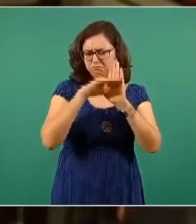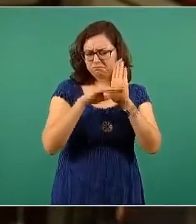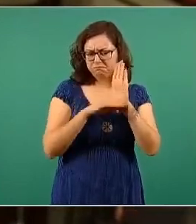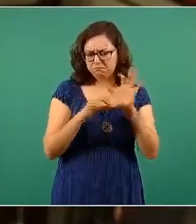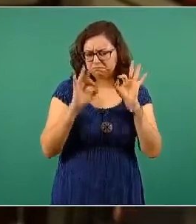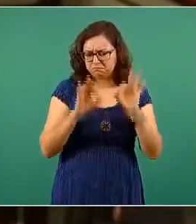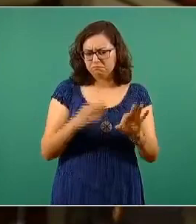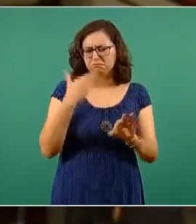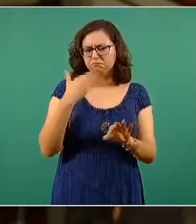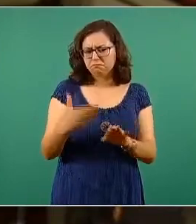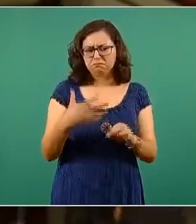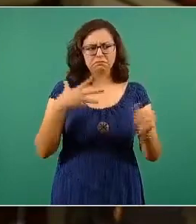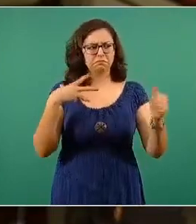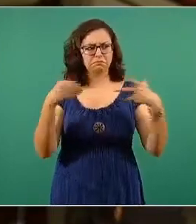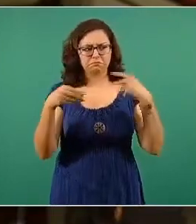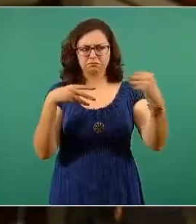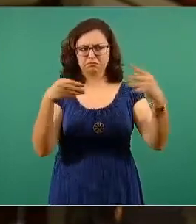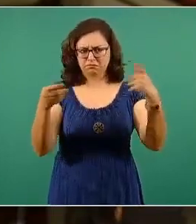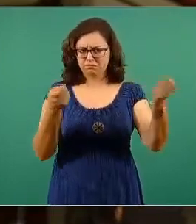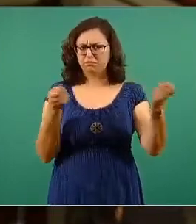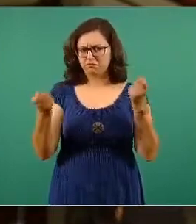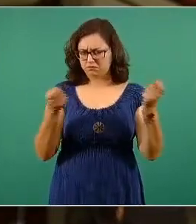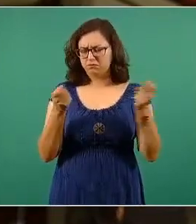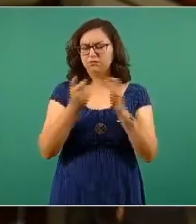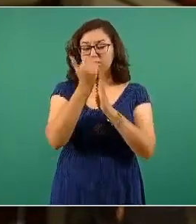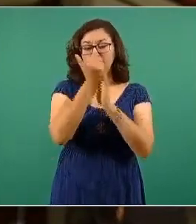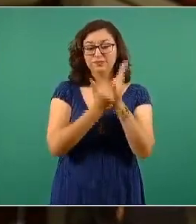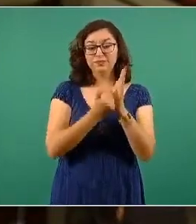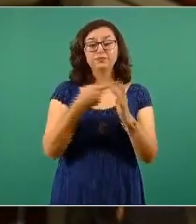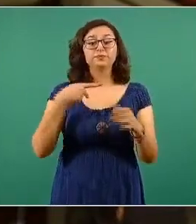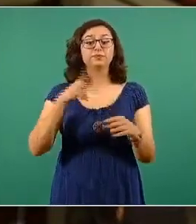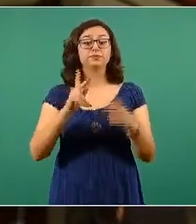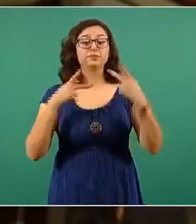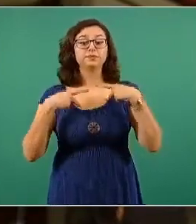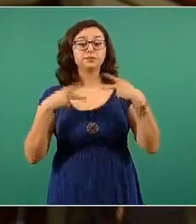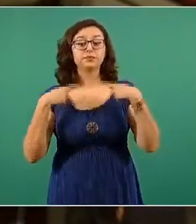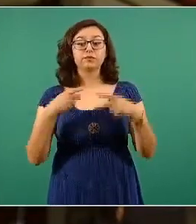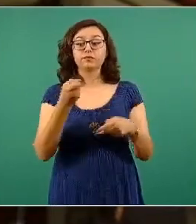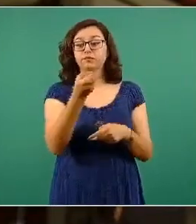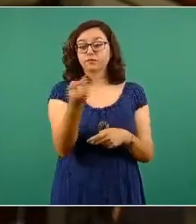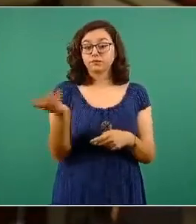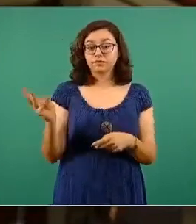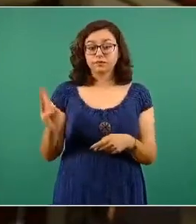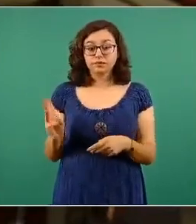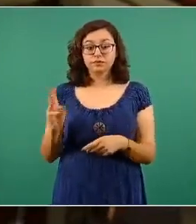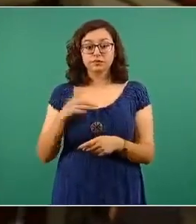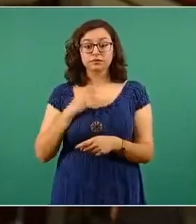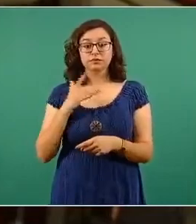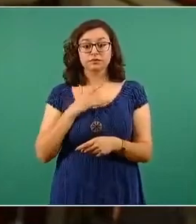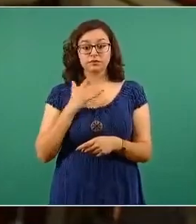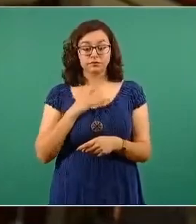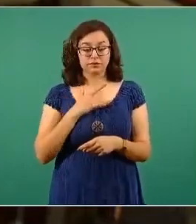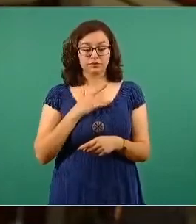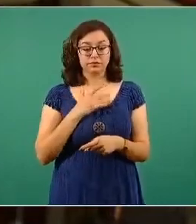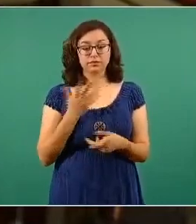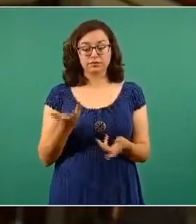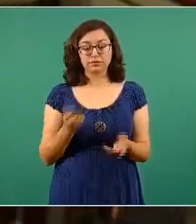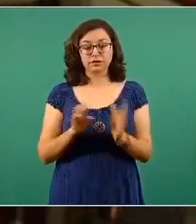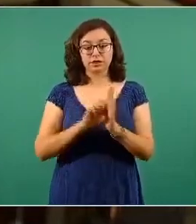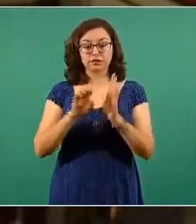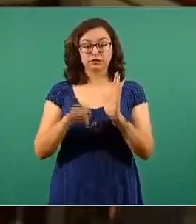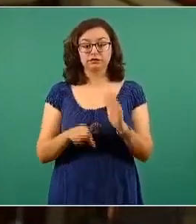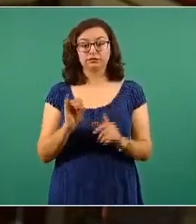no se aumenten en las próximas votaciones, pero las personas me comentaban que, por ejemplo, el INE